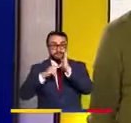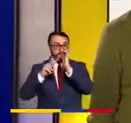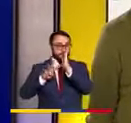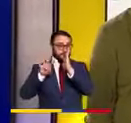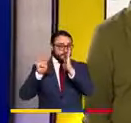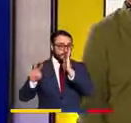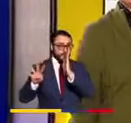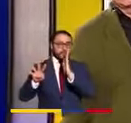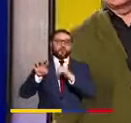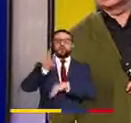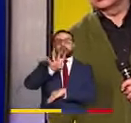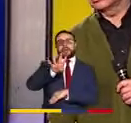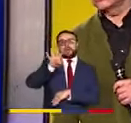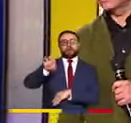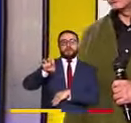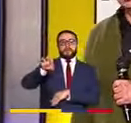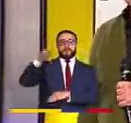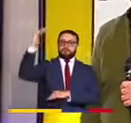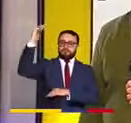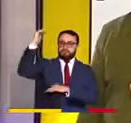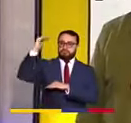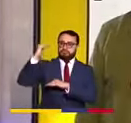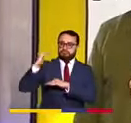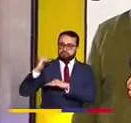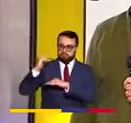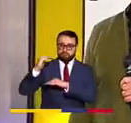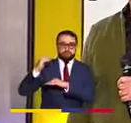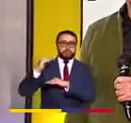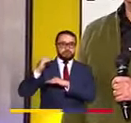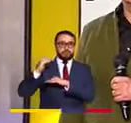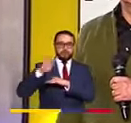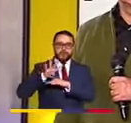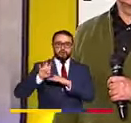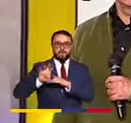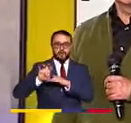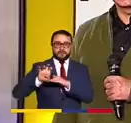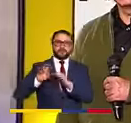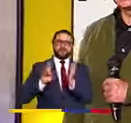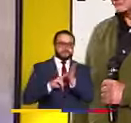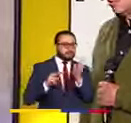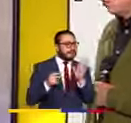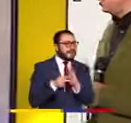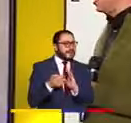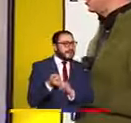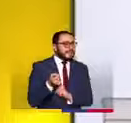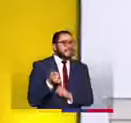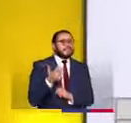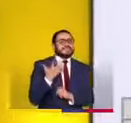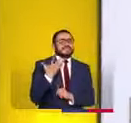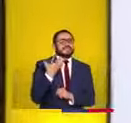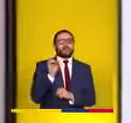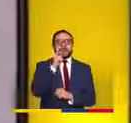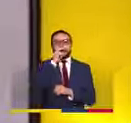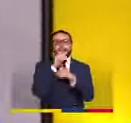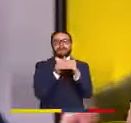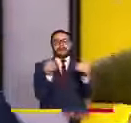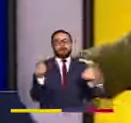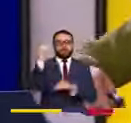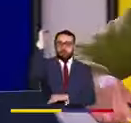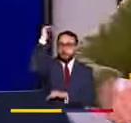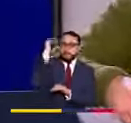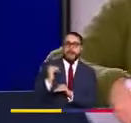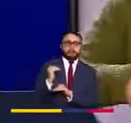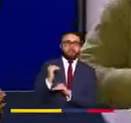en 49 casos, es decir, casi 50 niños menos que